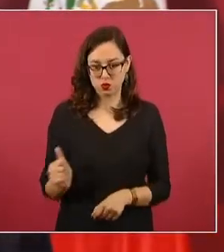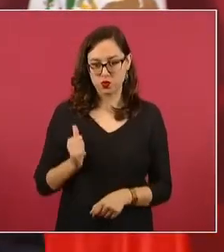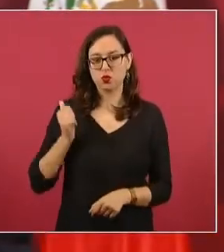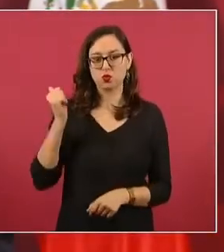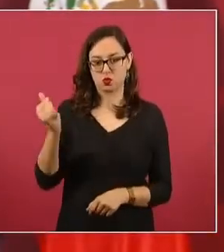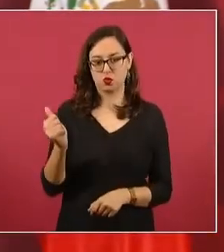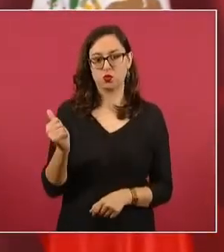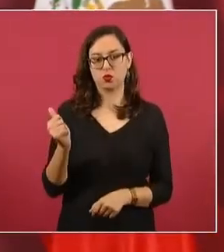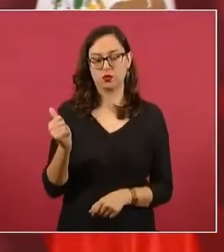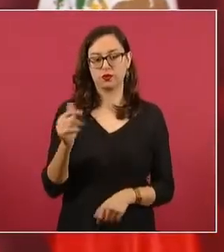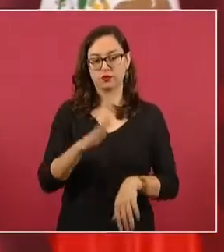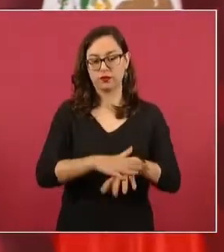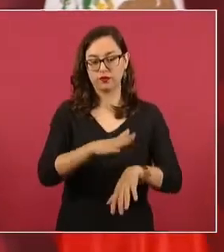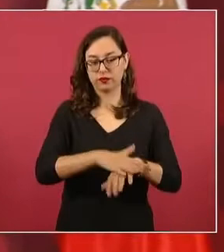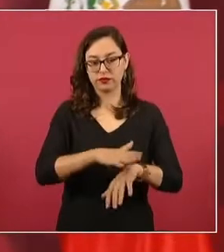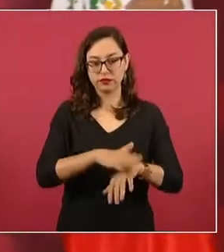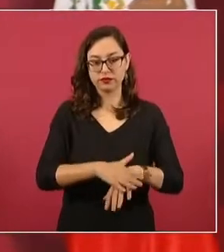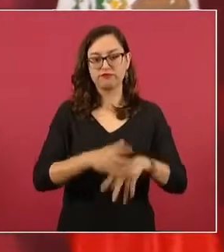los